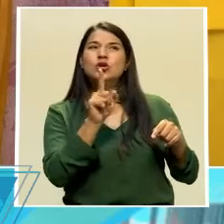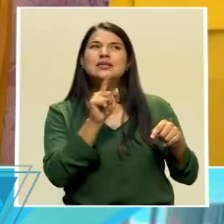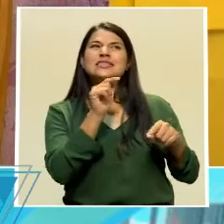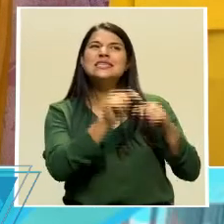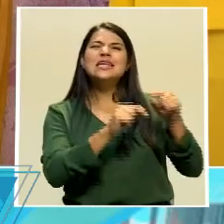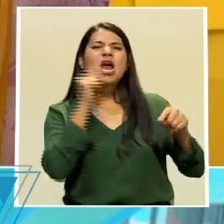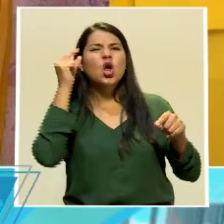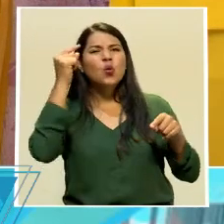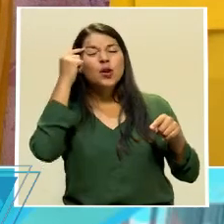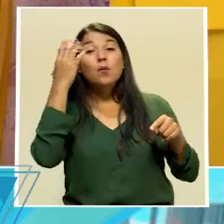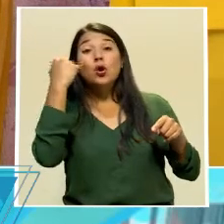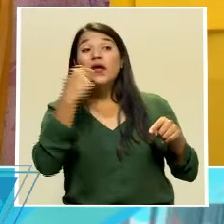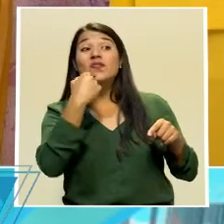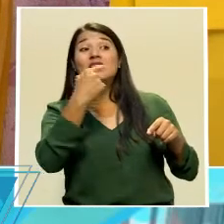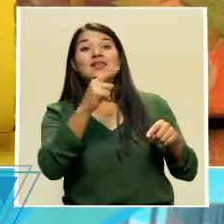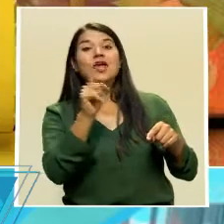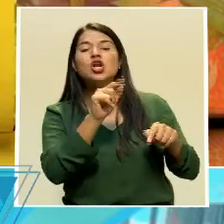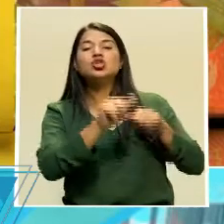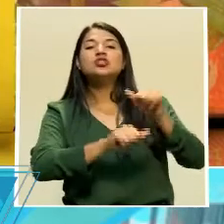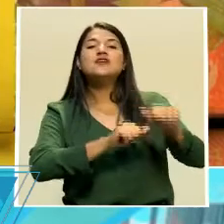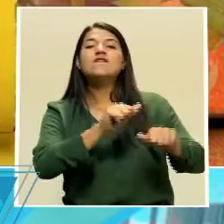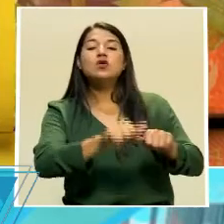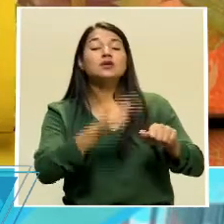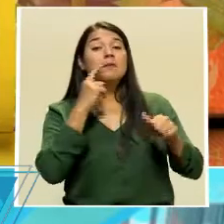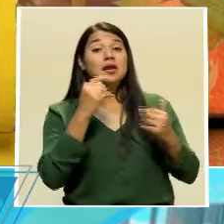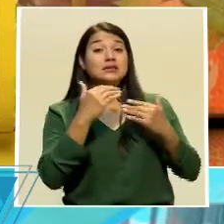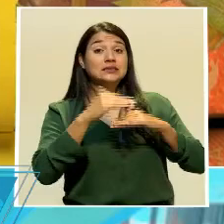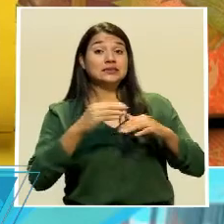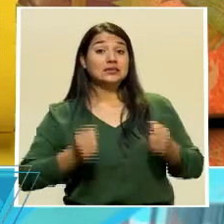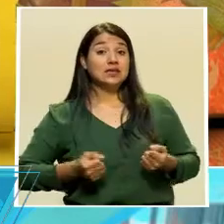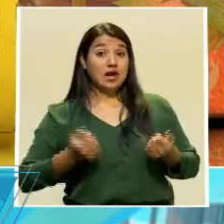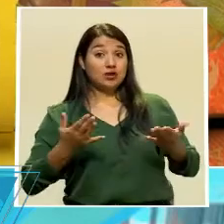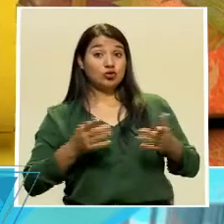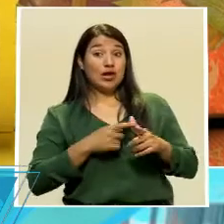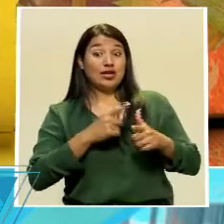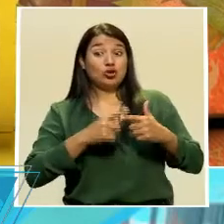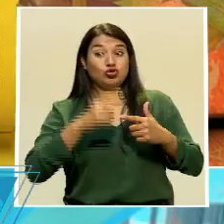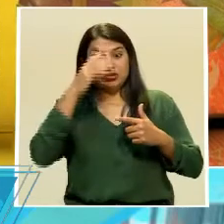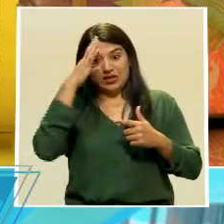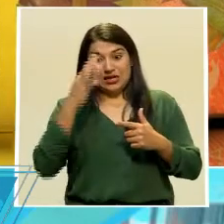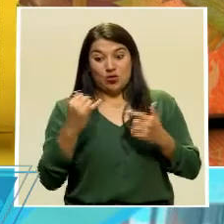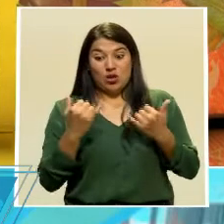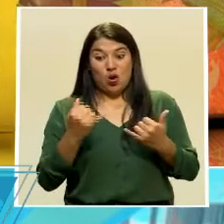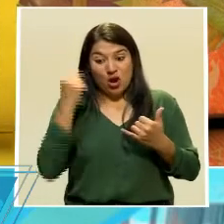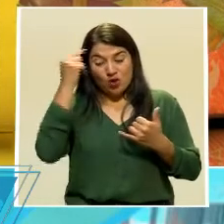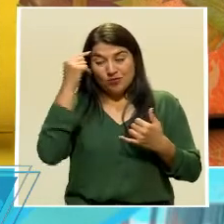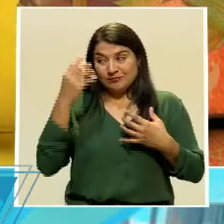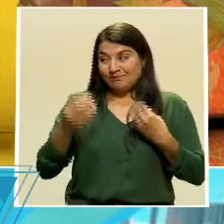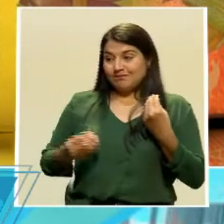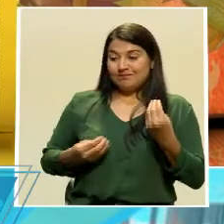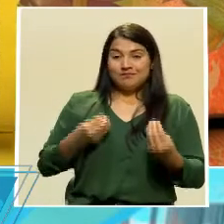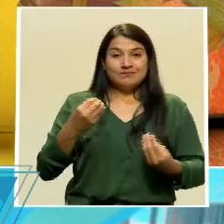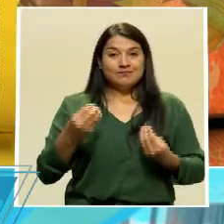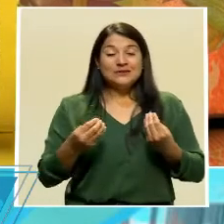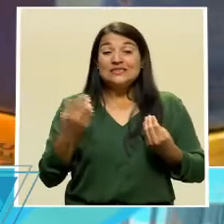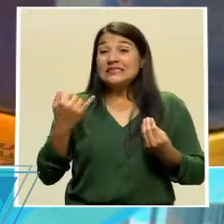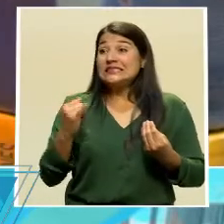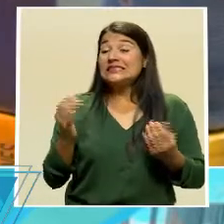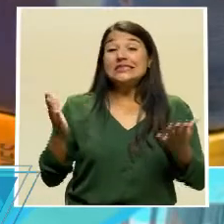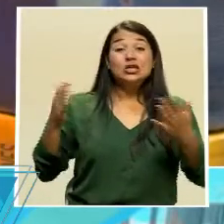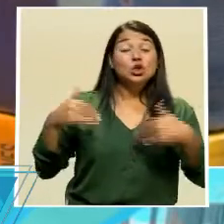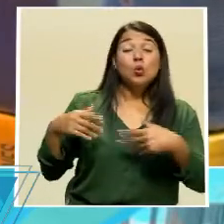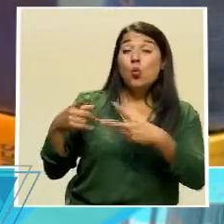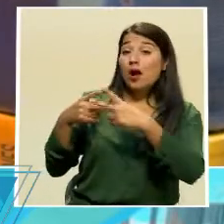suficiente, y pues creo que el gobierno se ve acorralado, porque si no tenemos un financiamiento, y esa es la